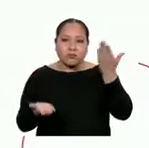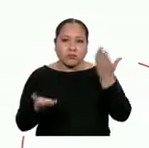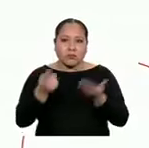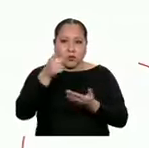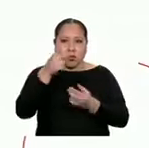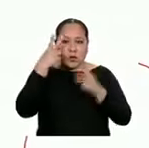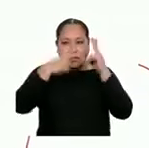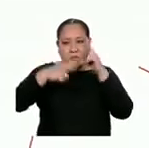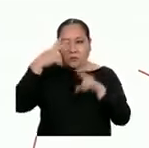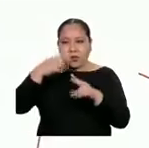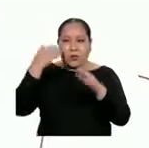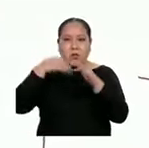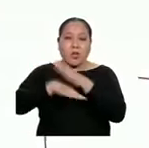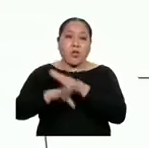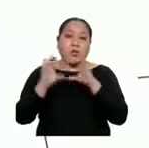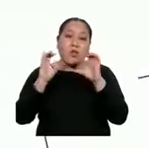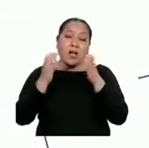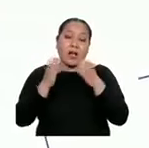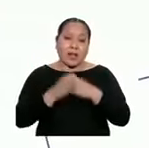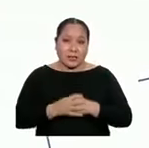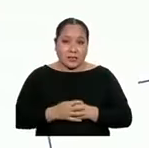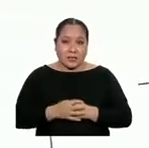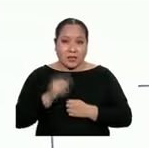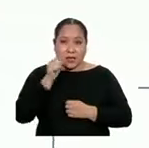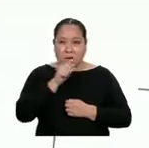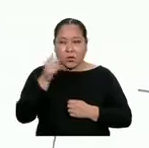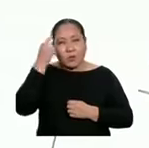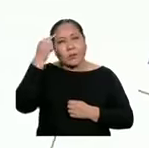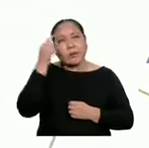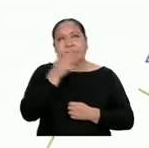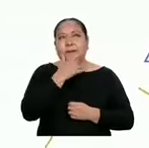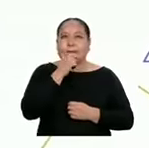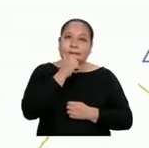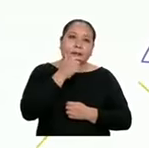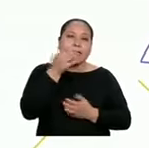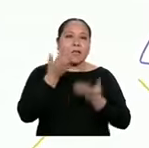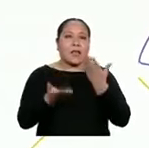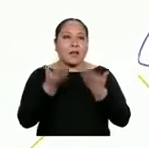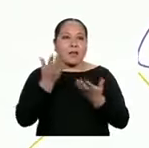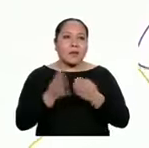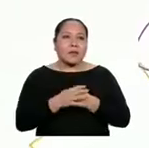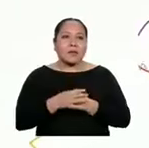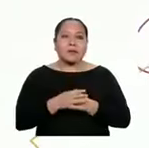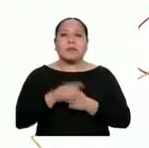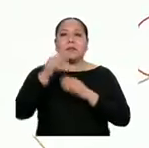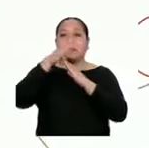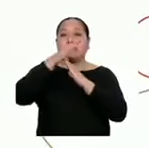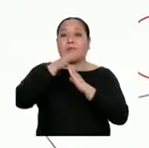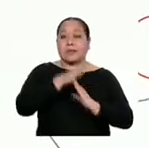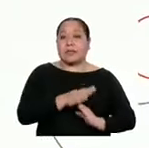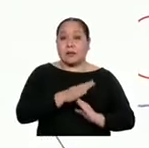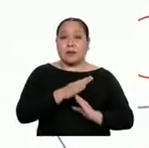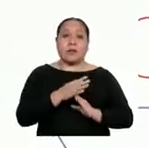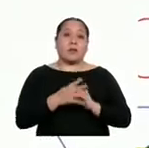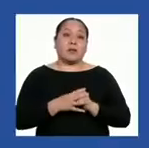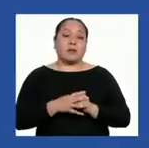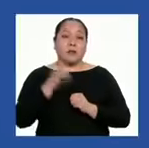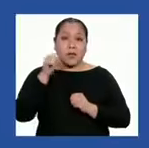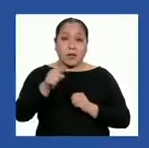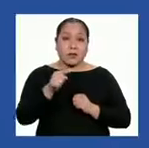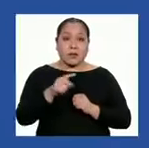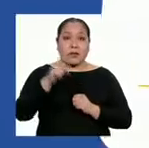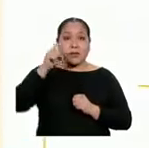han observado dentro de sus clases y que consideren que pueden ser discriminatorias. Para